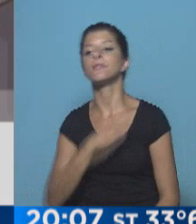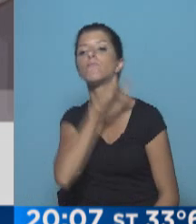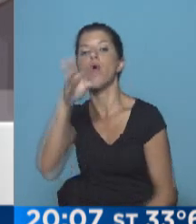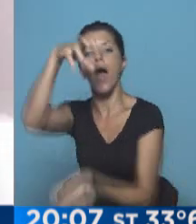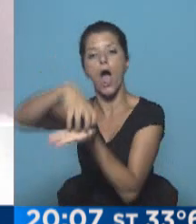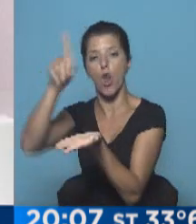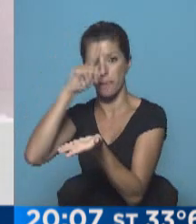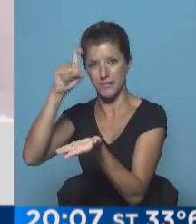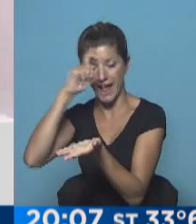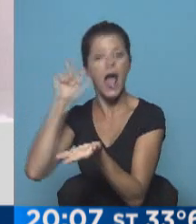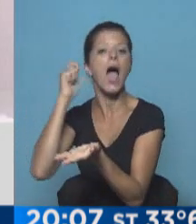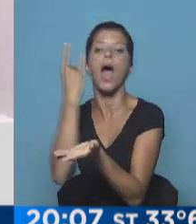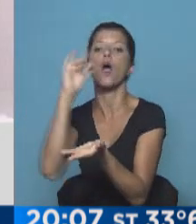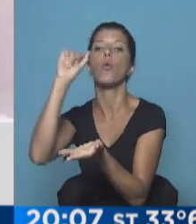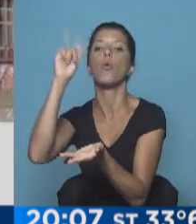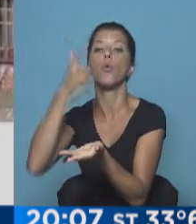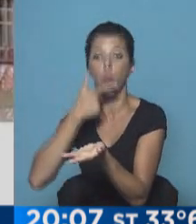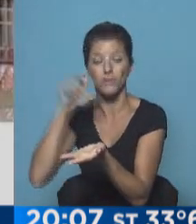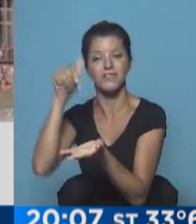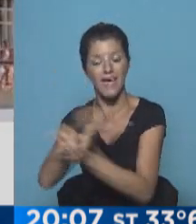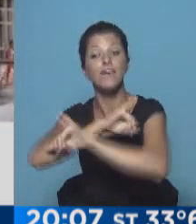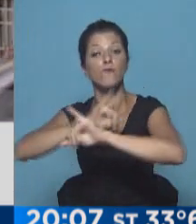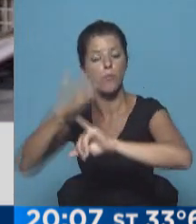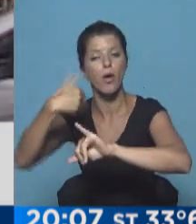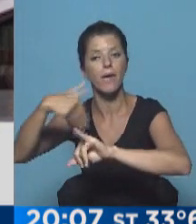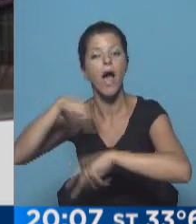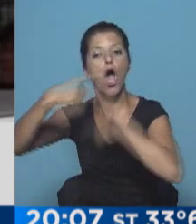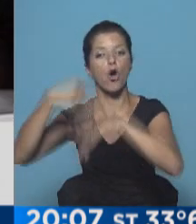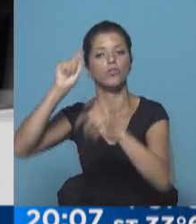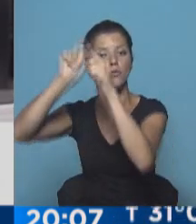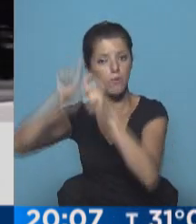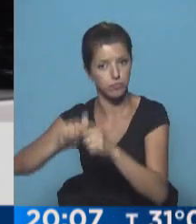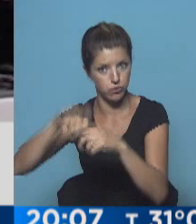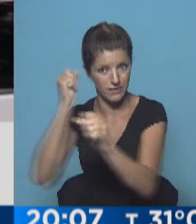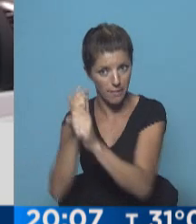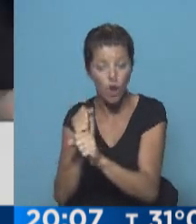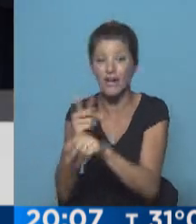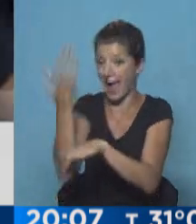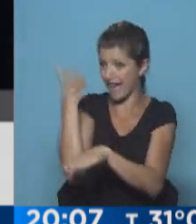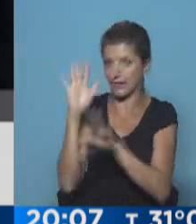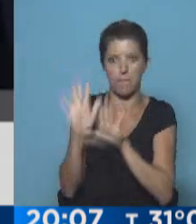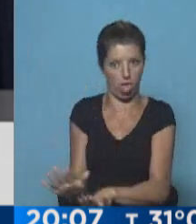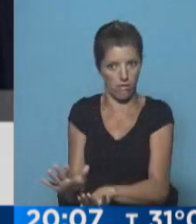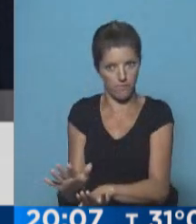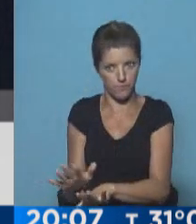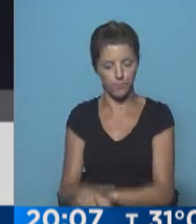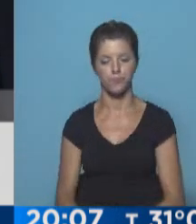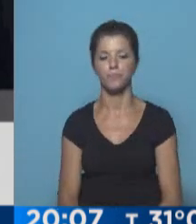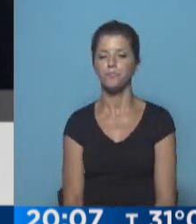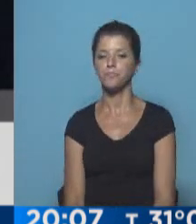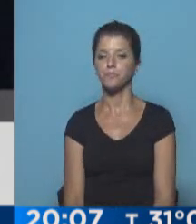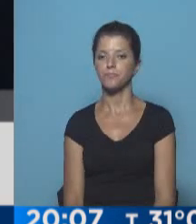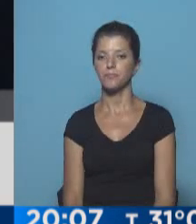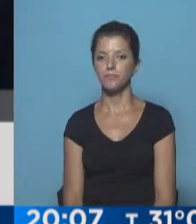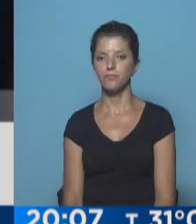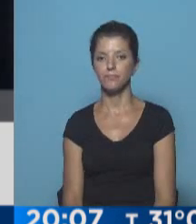Agudos de Esteban Echeverría, en donde anunció el relanzamiento de obras que estaban paralizadas. Estamos acá muy contentos de